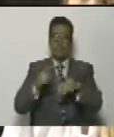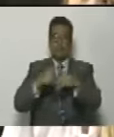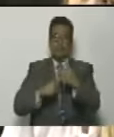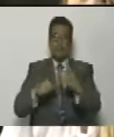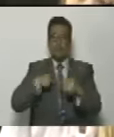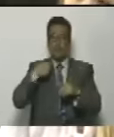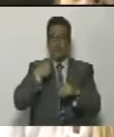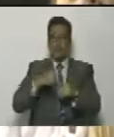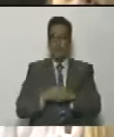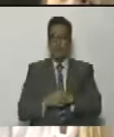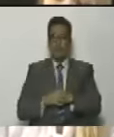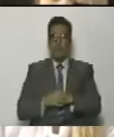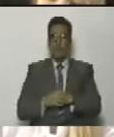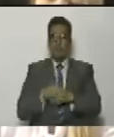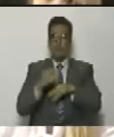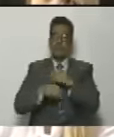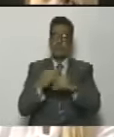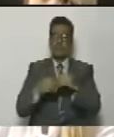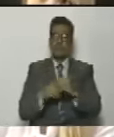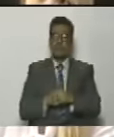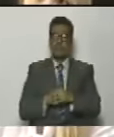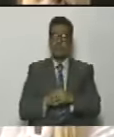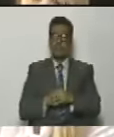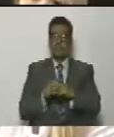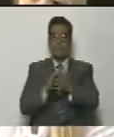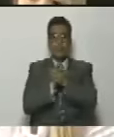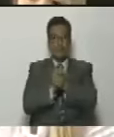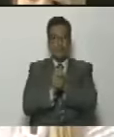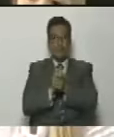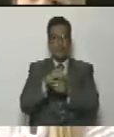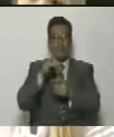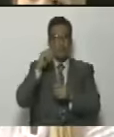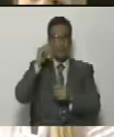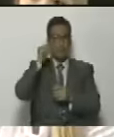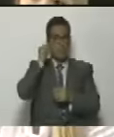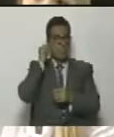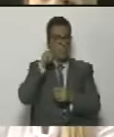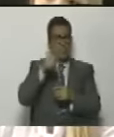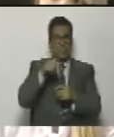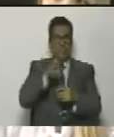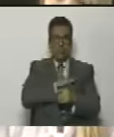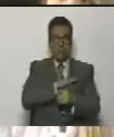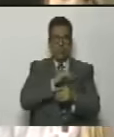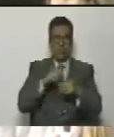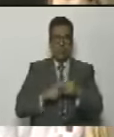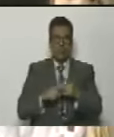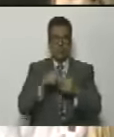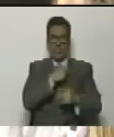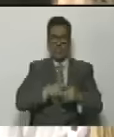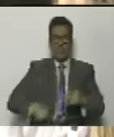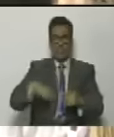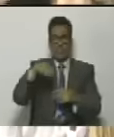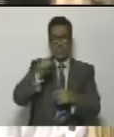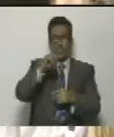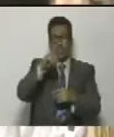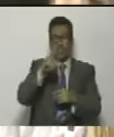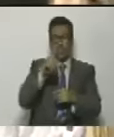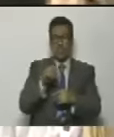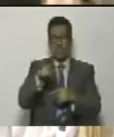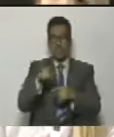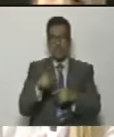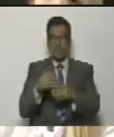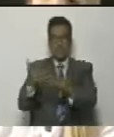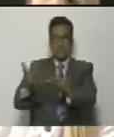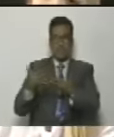hay que decirlas como son, la compañera Angelita Mayo nos informó, a mí, en mi condición de presidente de Acción Democrática, que